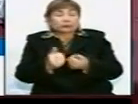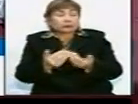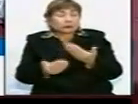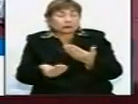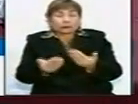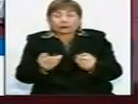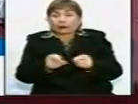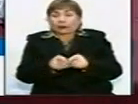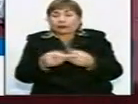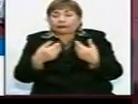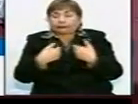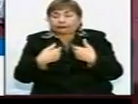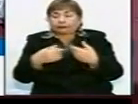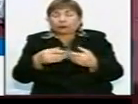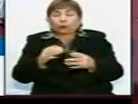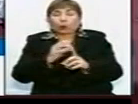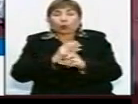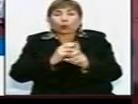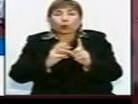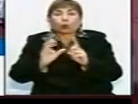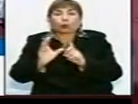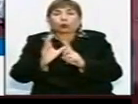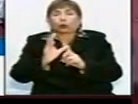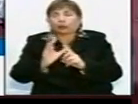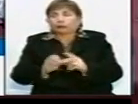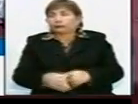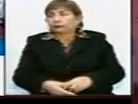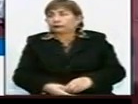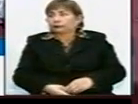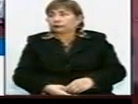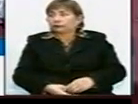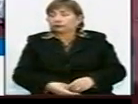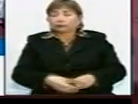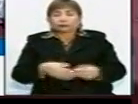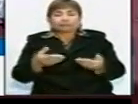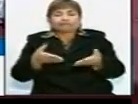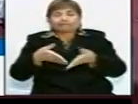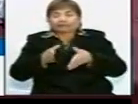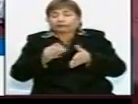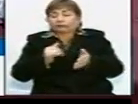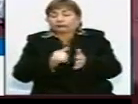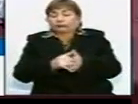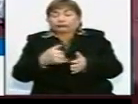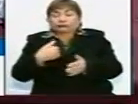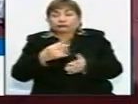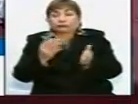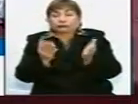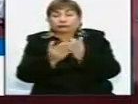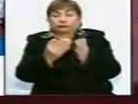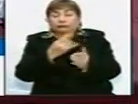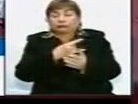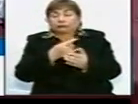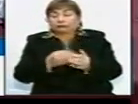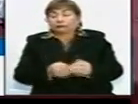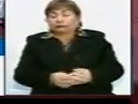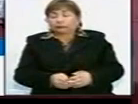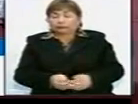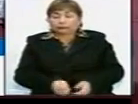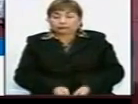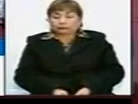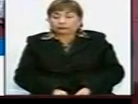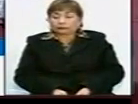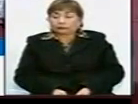tiene que hacer es un tema cultural y eso también nace de los colegios y también hace las universidades en el sentido de que